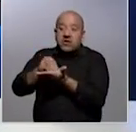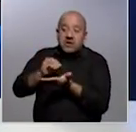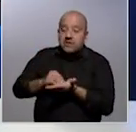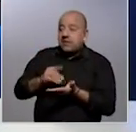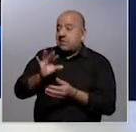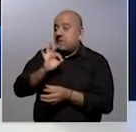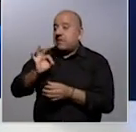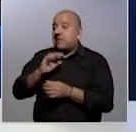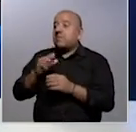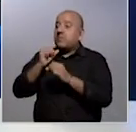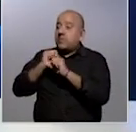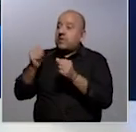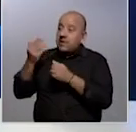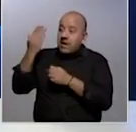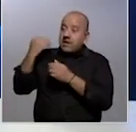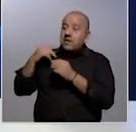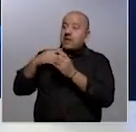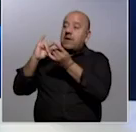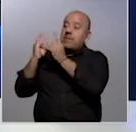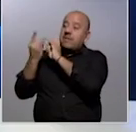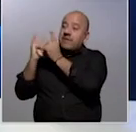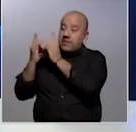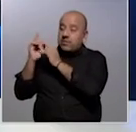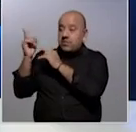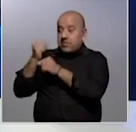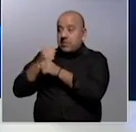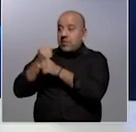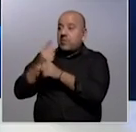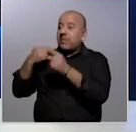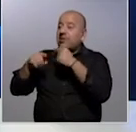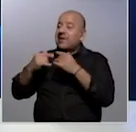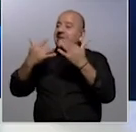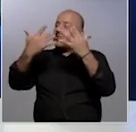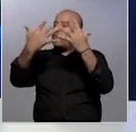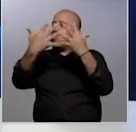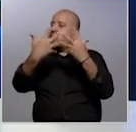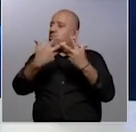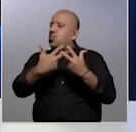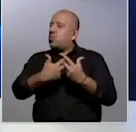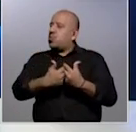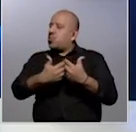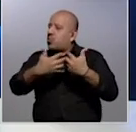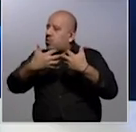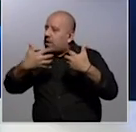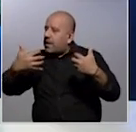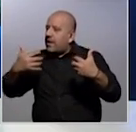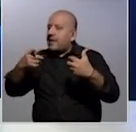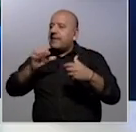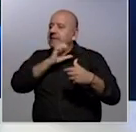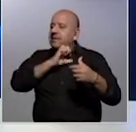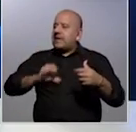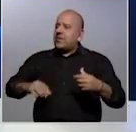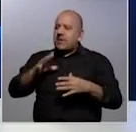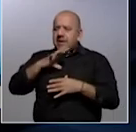quizás fue parlamentario y más aún pero si la estructura del estado esos miles de funcionarios que están